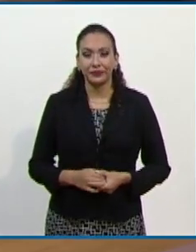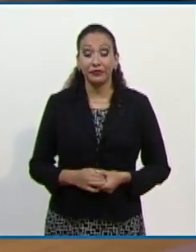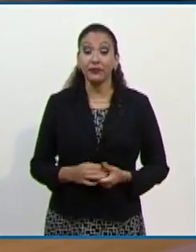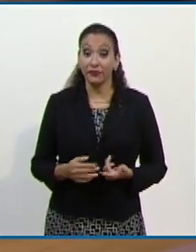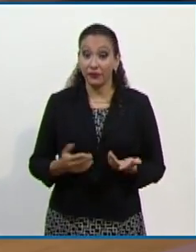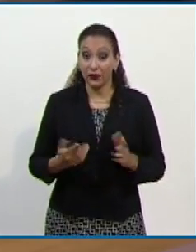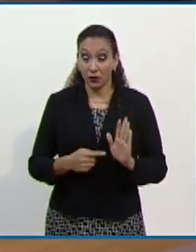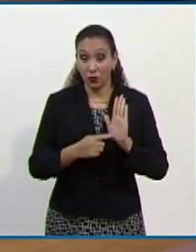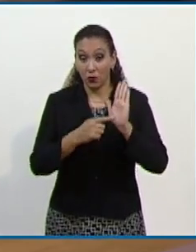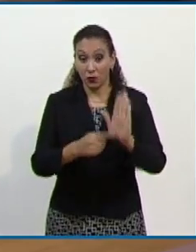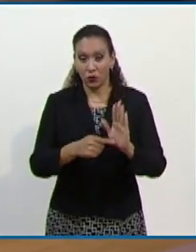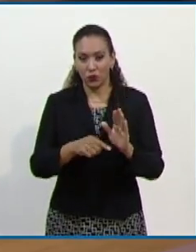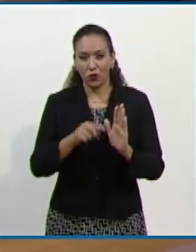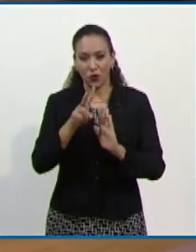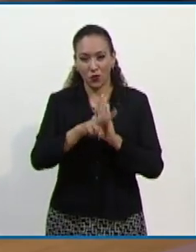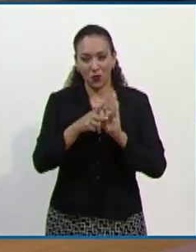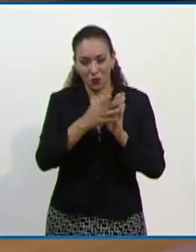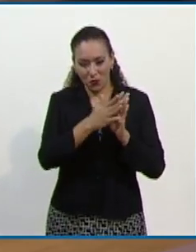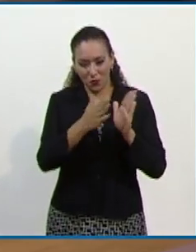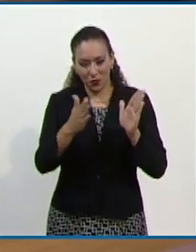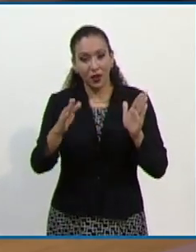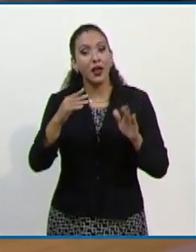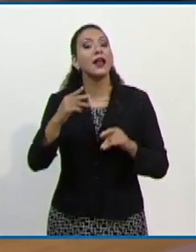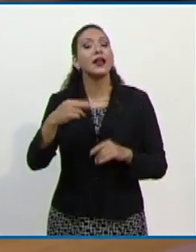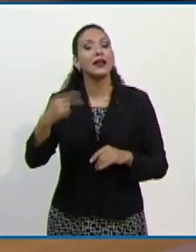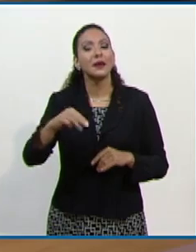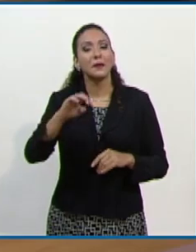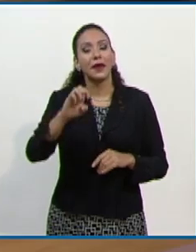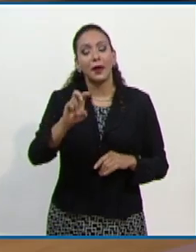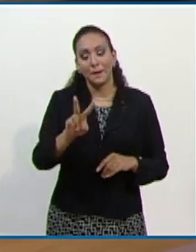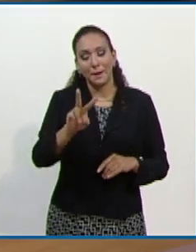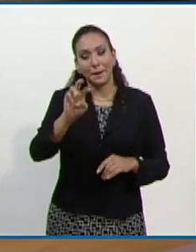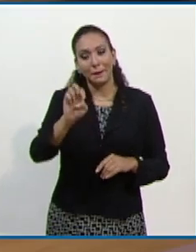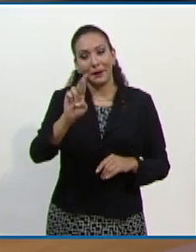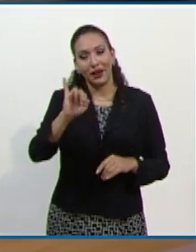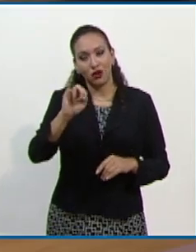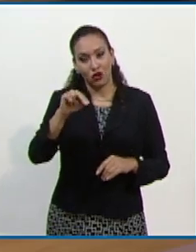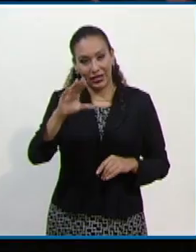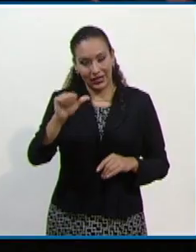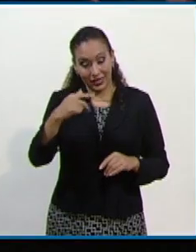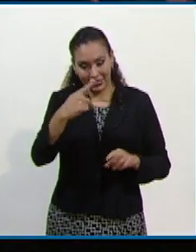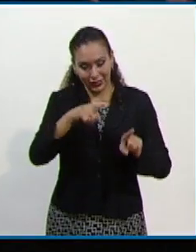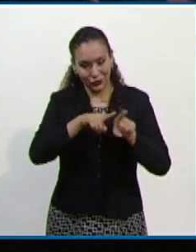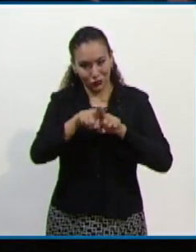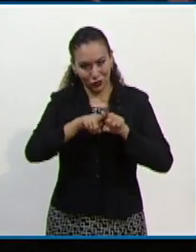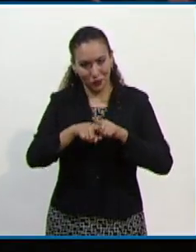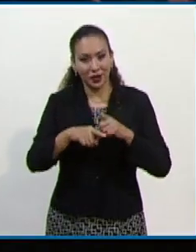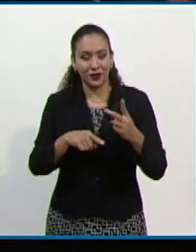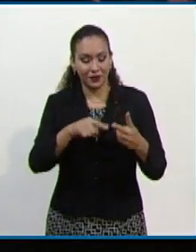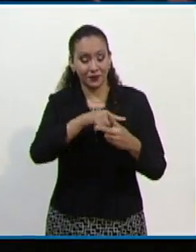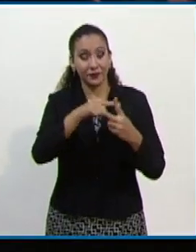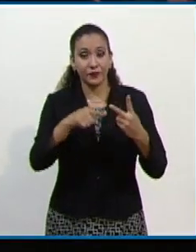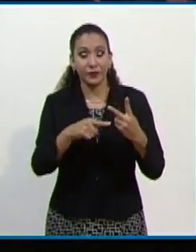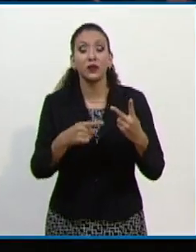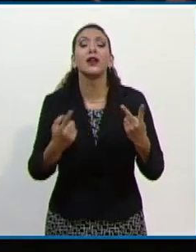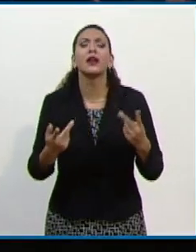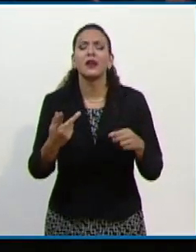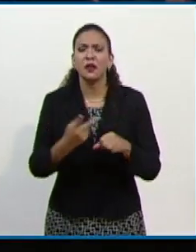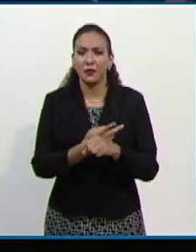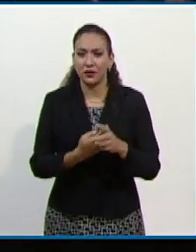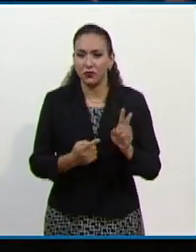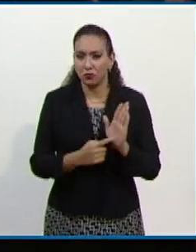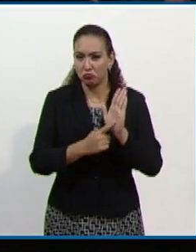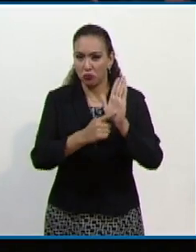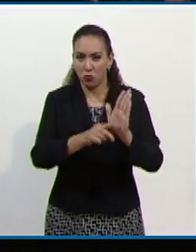la presentación del documental Verónica y Eric Razo, producción de Justicia TV y del Instituto de la Defensoría Pública Federal, se puso